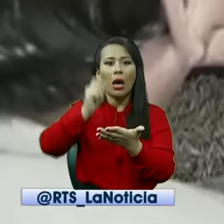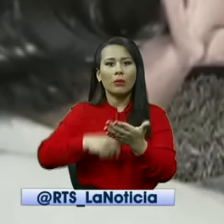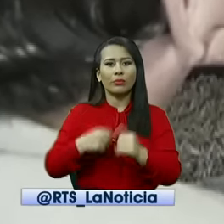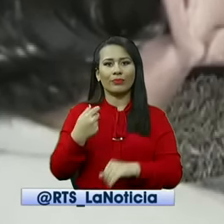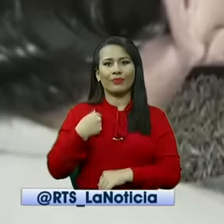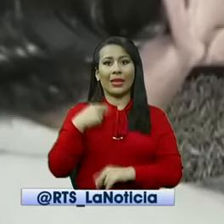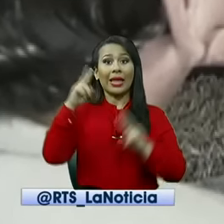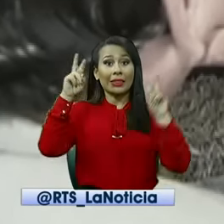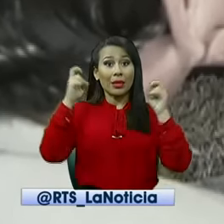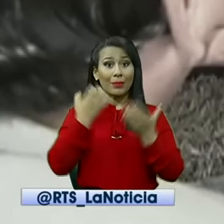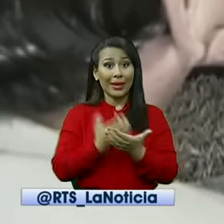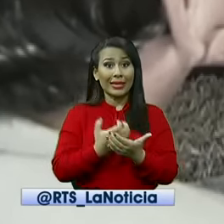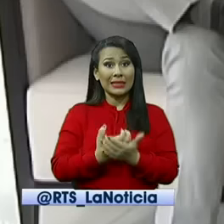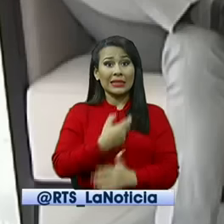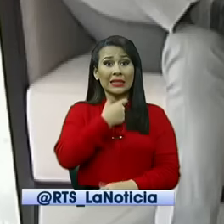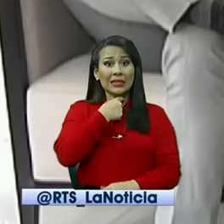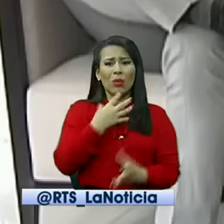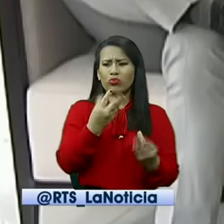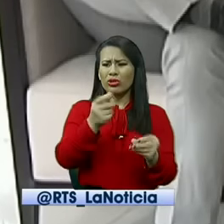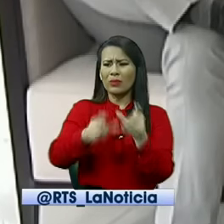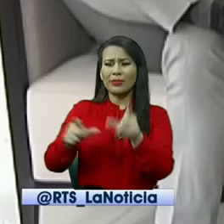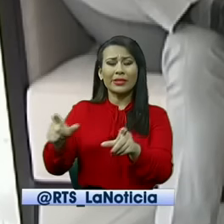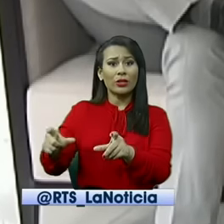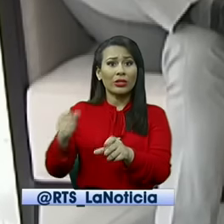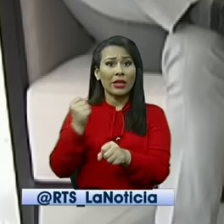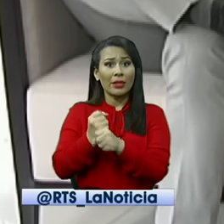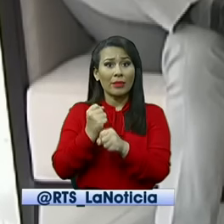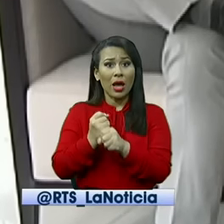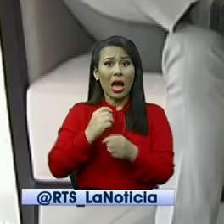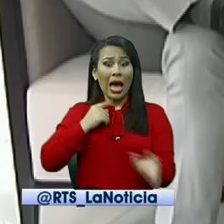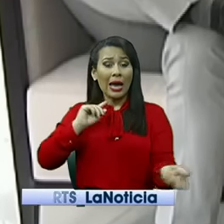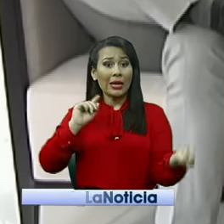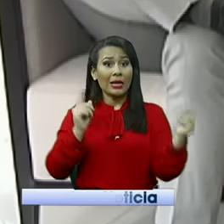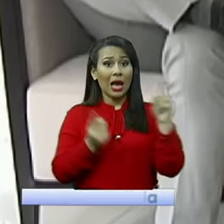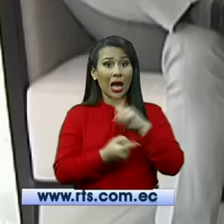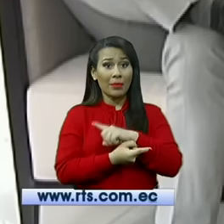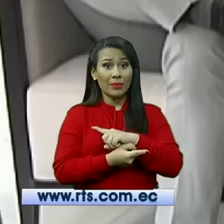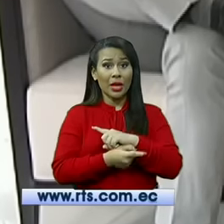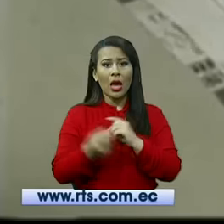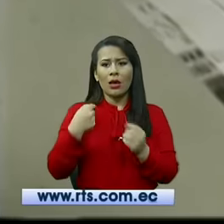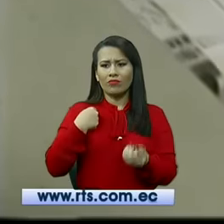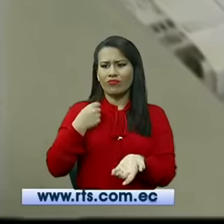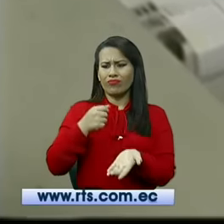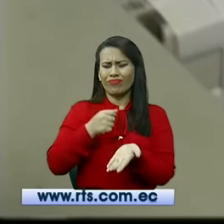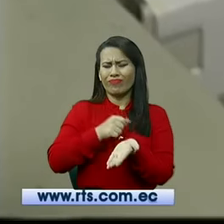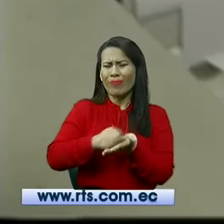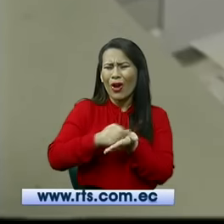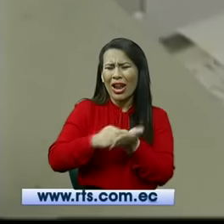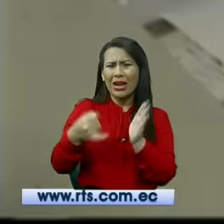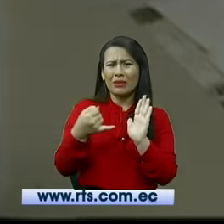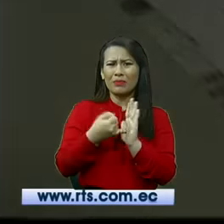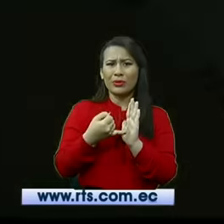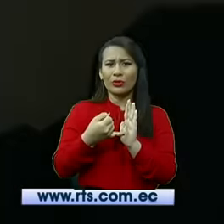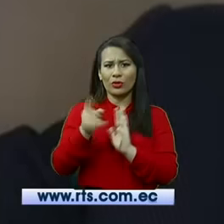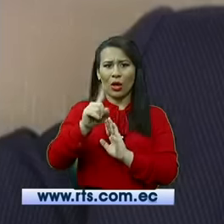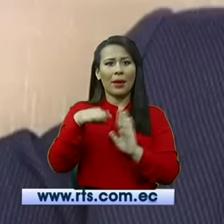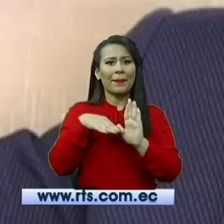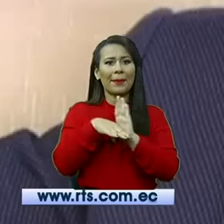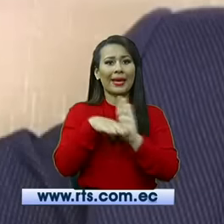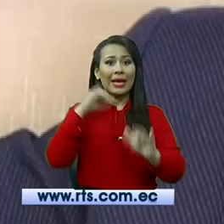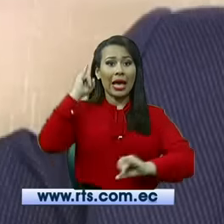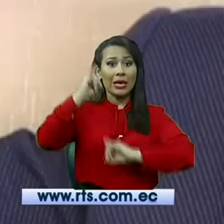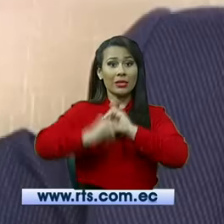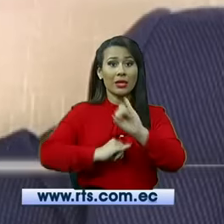cree que la crisis y el desempleo se reviertan exclusivamente con la exoneración de impuestos la banca internacional